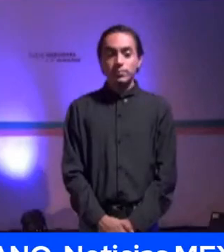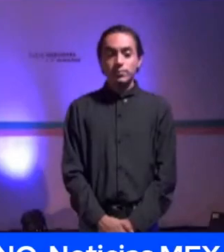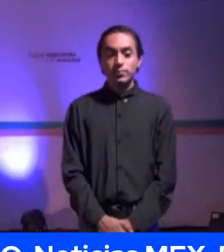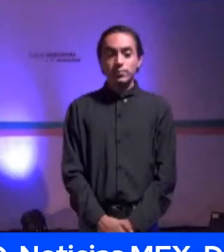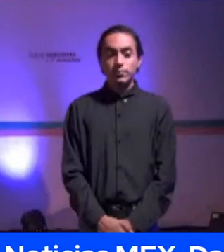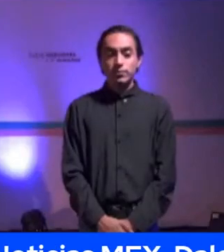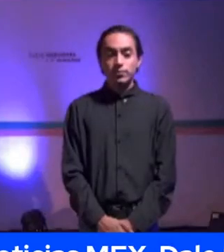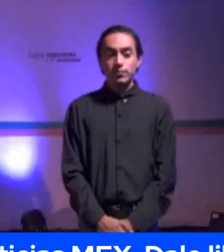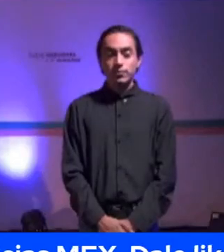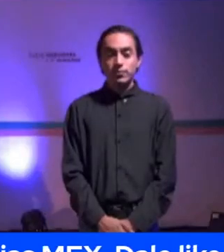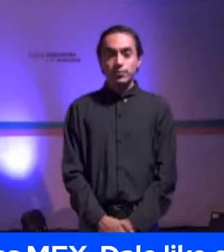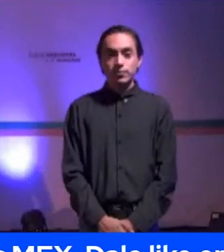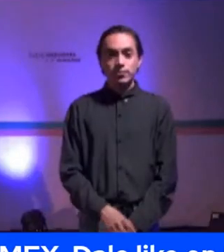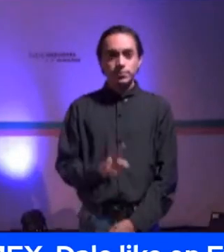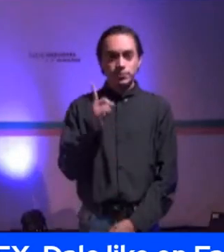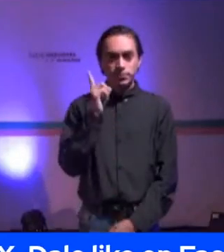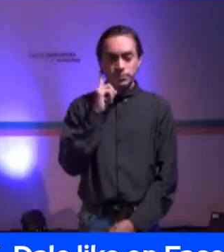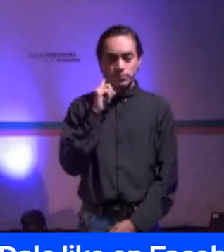Puro palero power aquí.